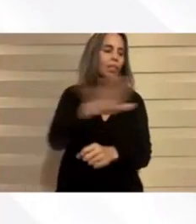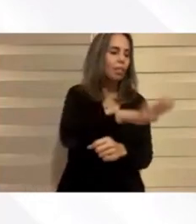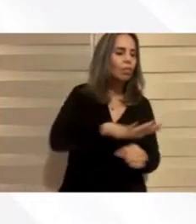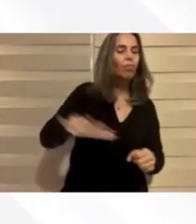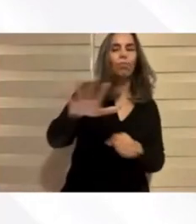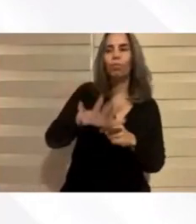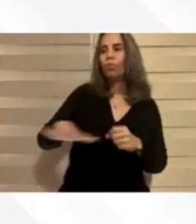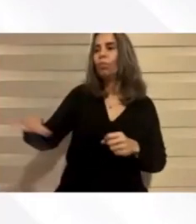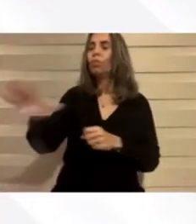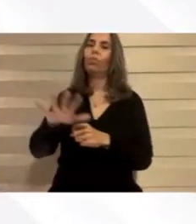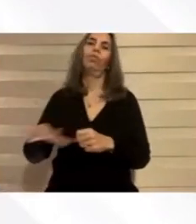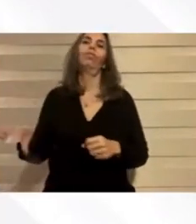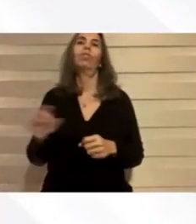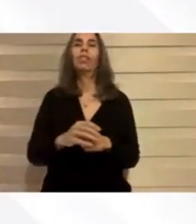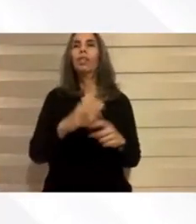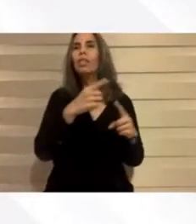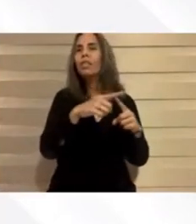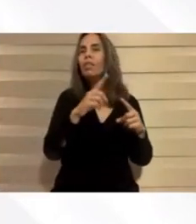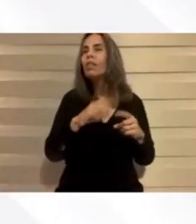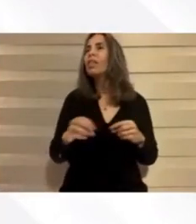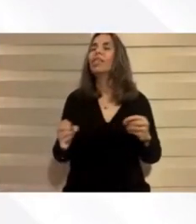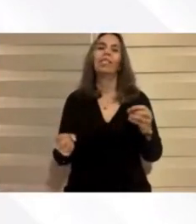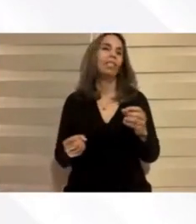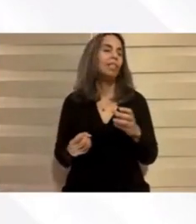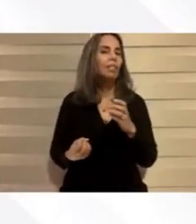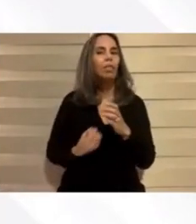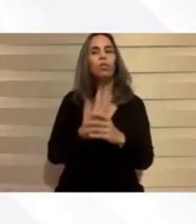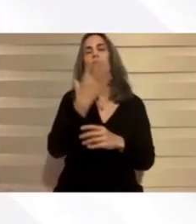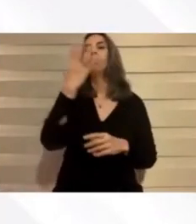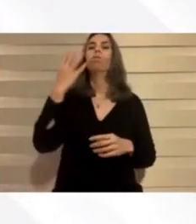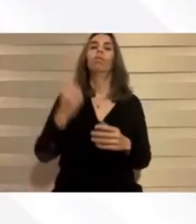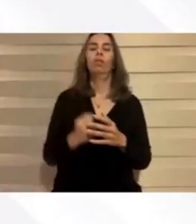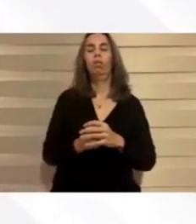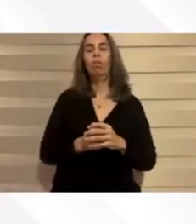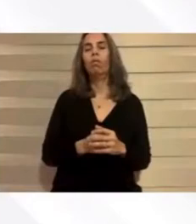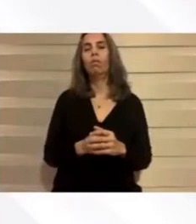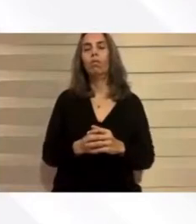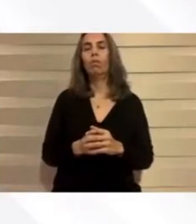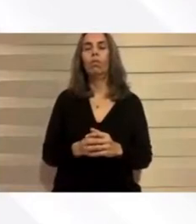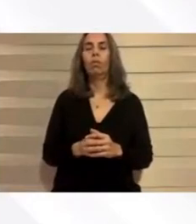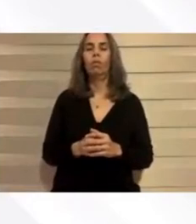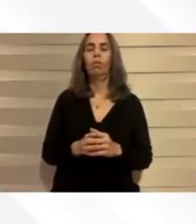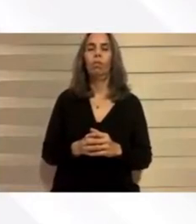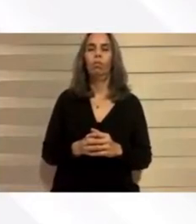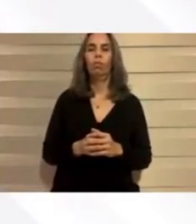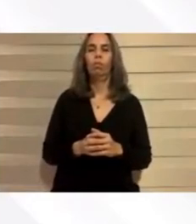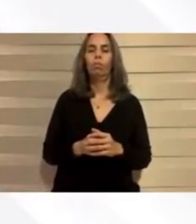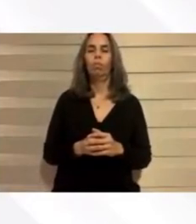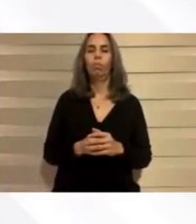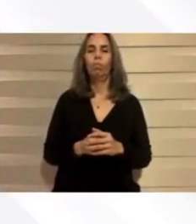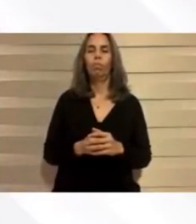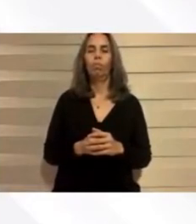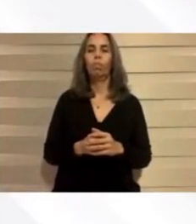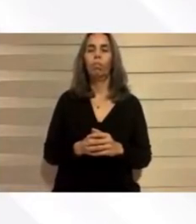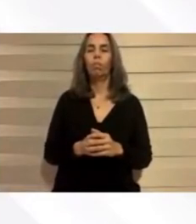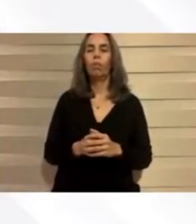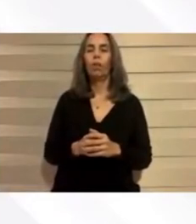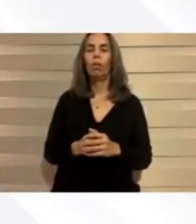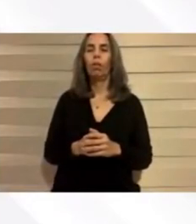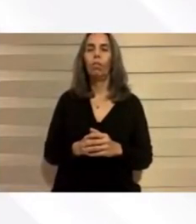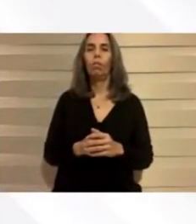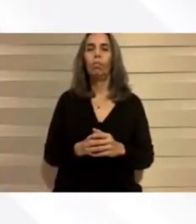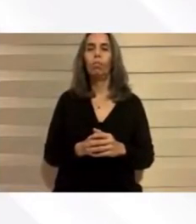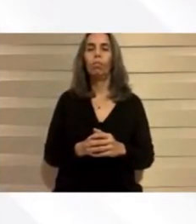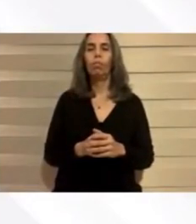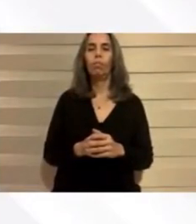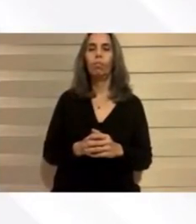fórmulas de innovación científica y tecnológica. Y la evidencia internacional, y por eso nosotros la OCDE estamos